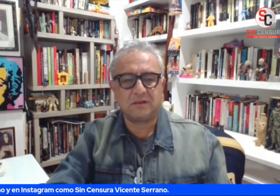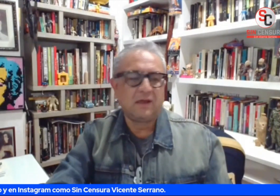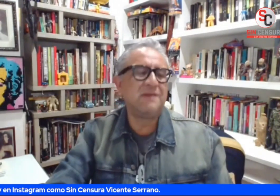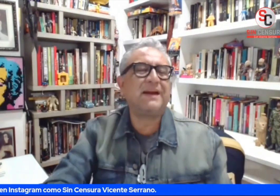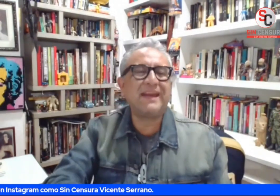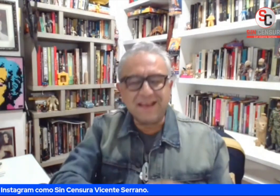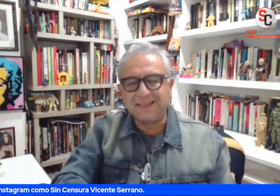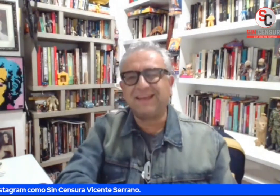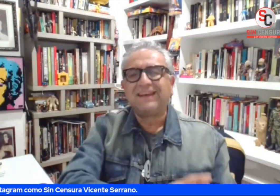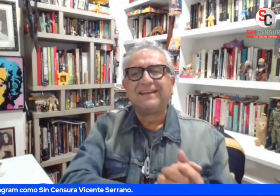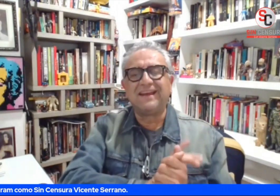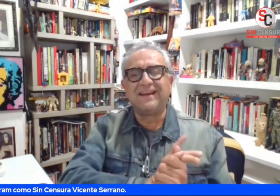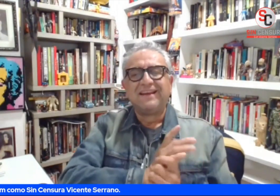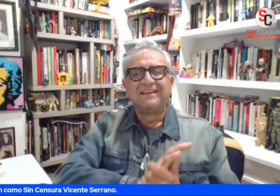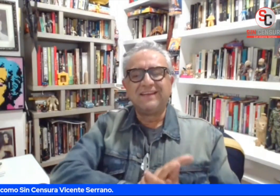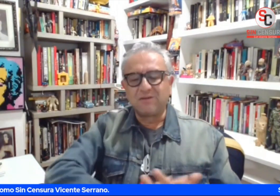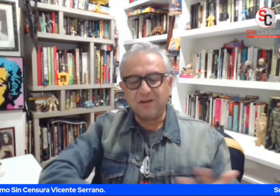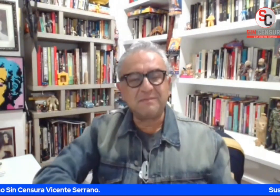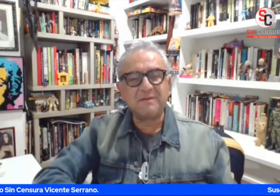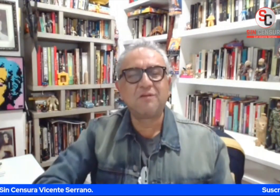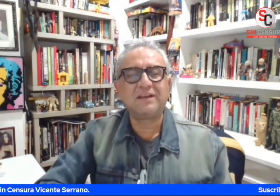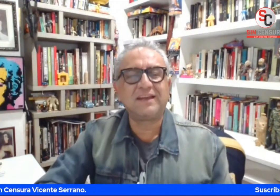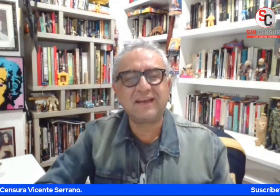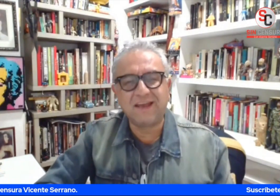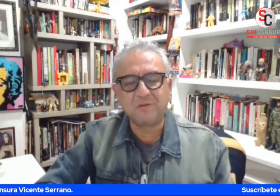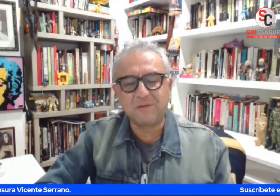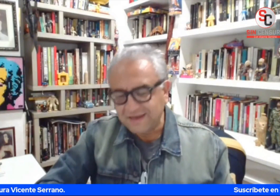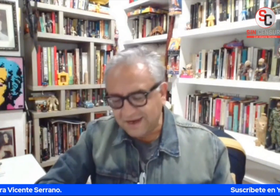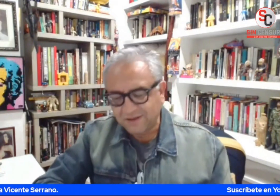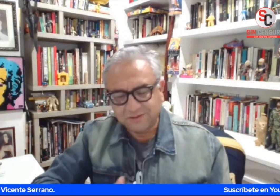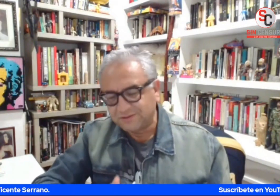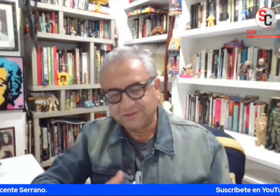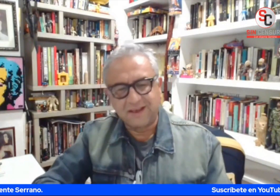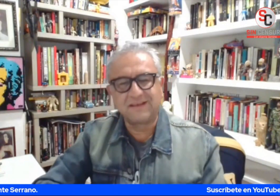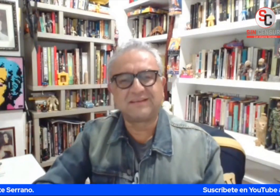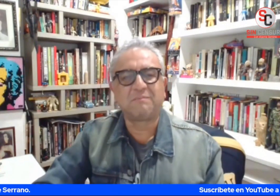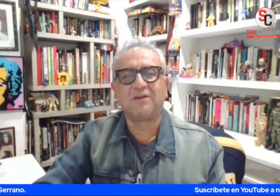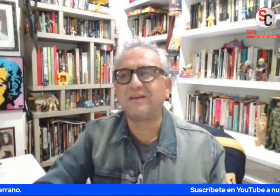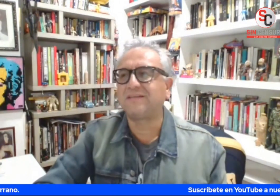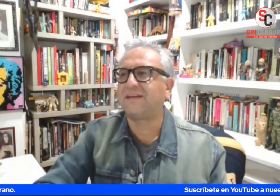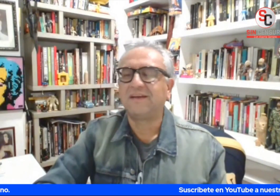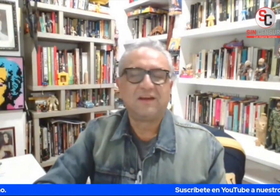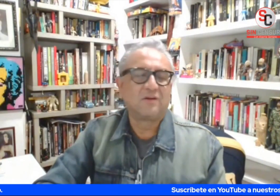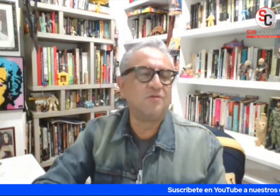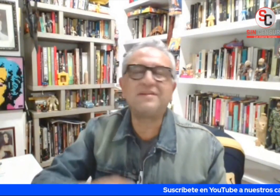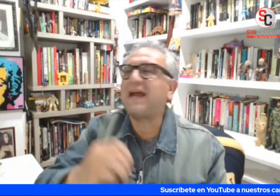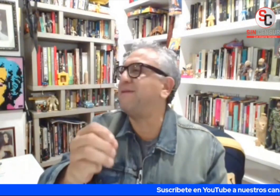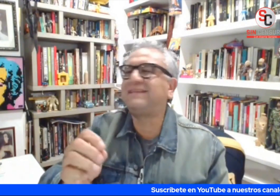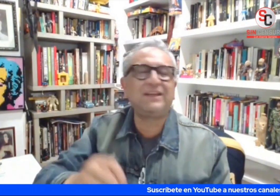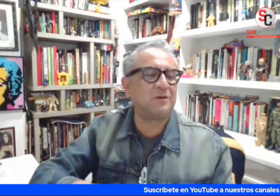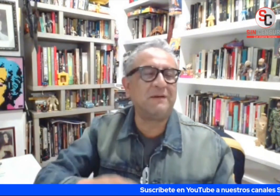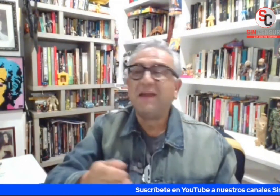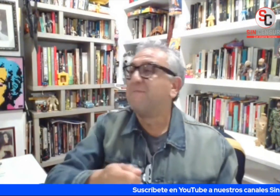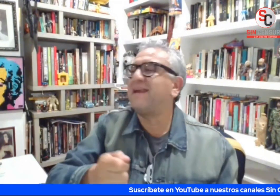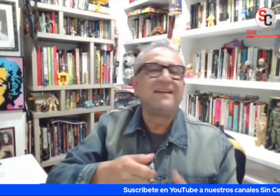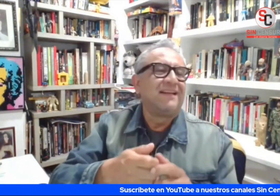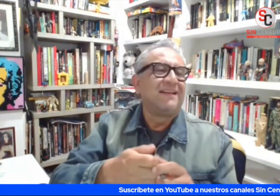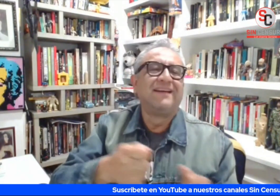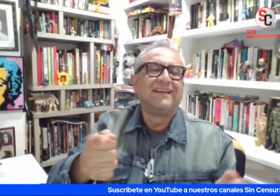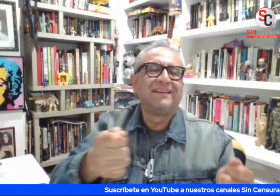cosas. Imagínate si con el tema del Watergate hubieran llegado estos grandes periodistas con un cablecito.